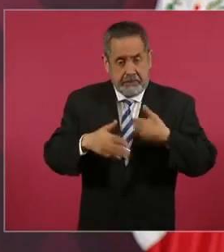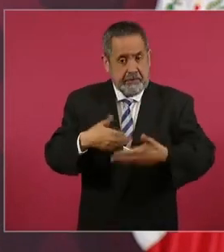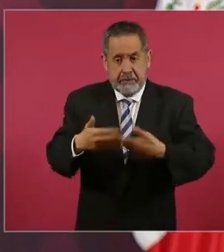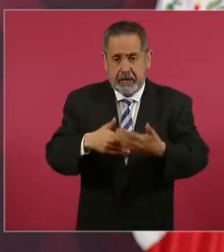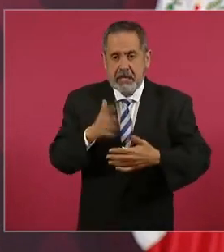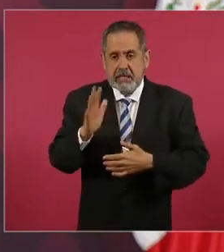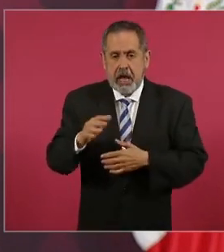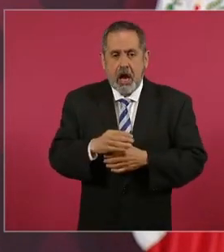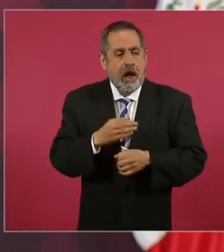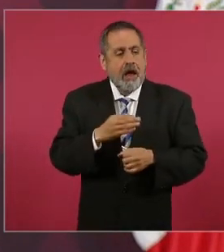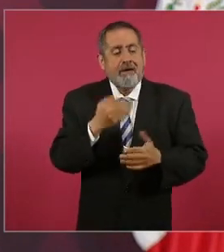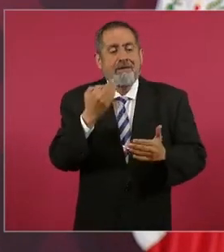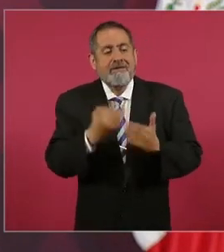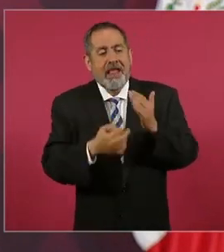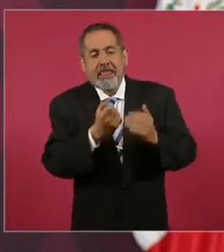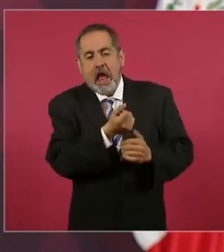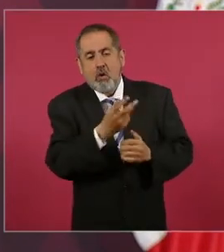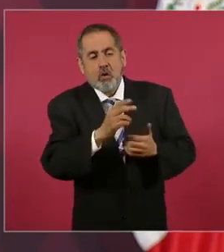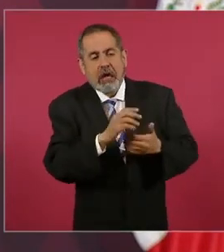porque están en proceso